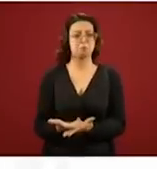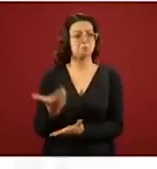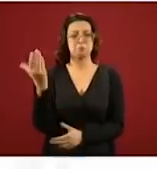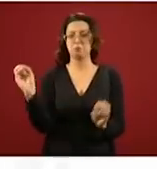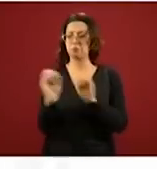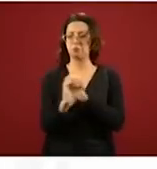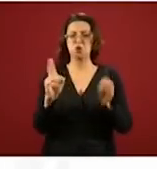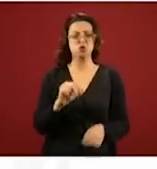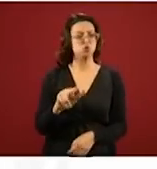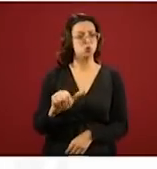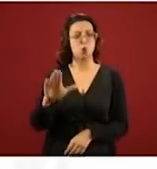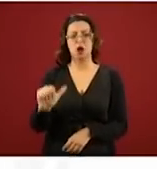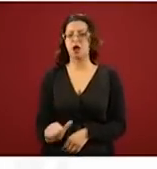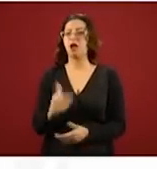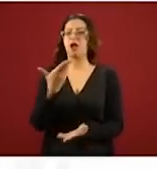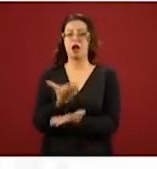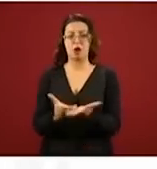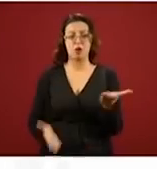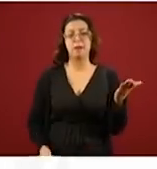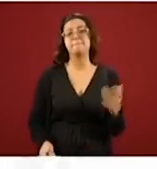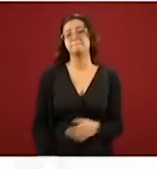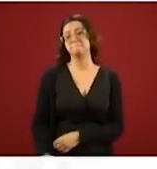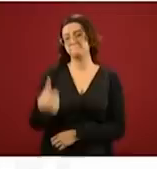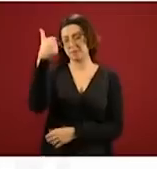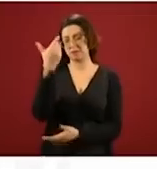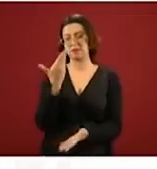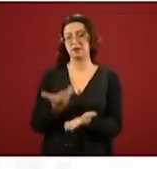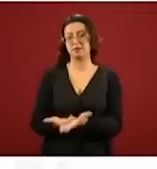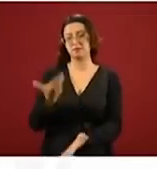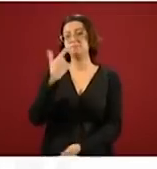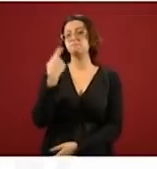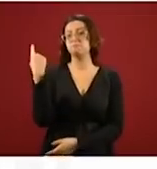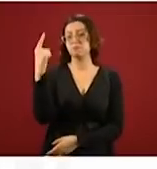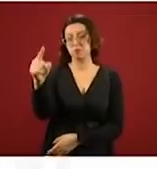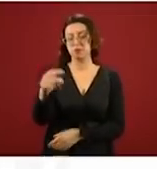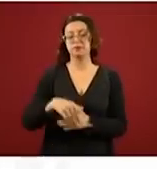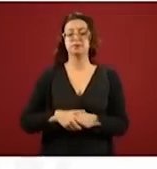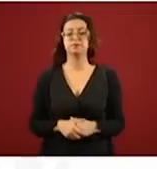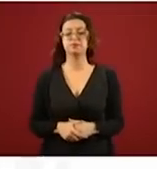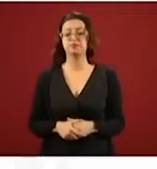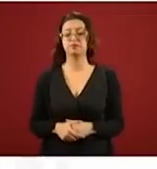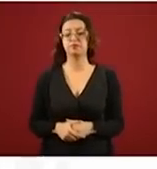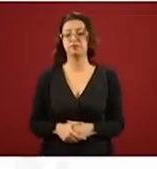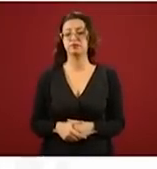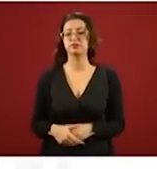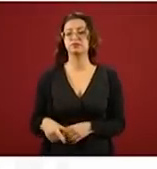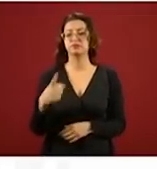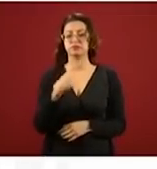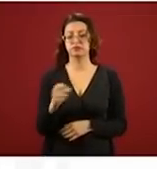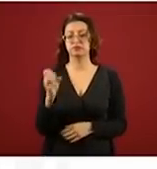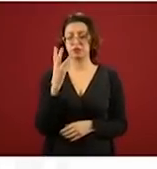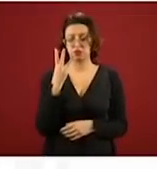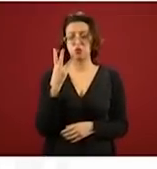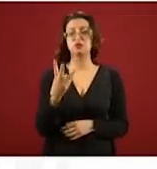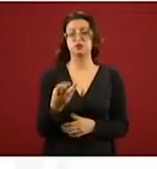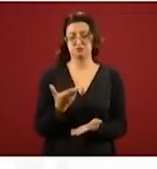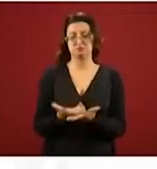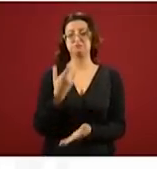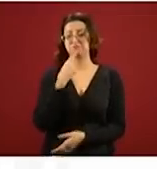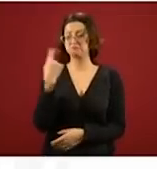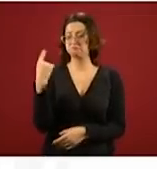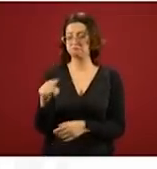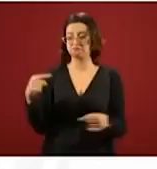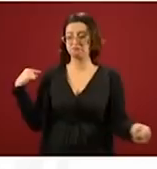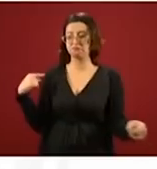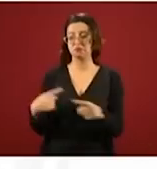denuncias ante la fiscalía general de la república en tus procuraduría llevamos 103 presentadas a lo